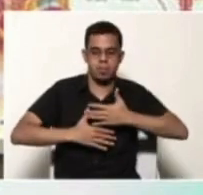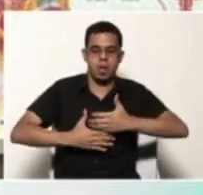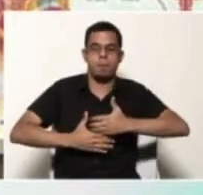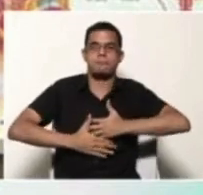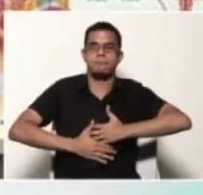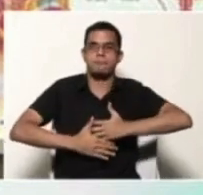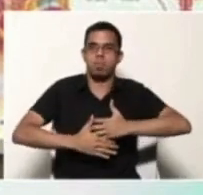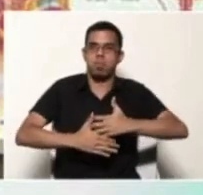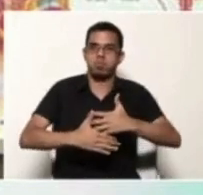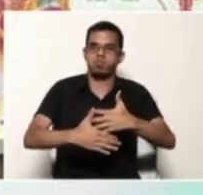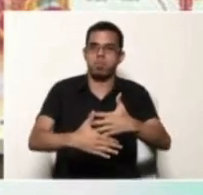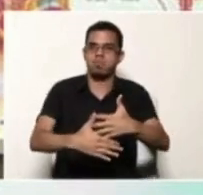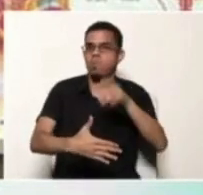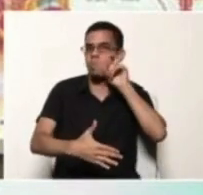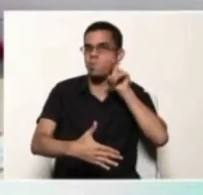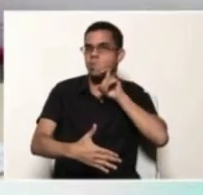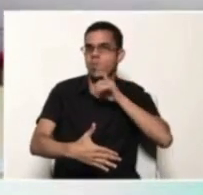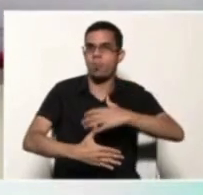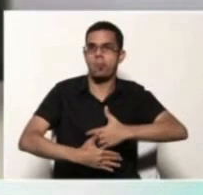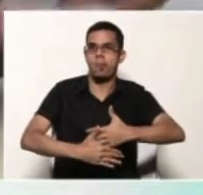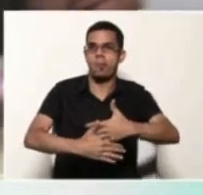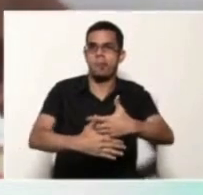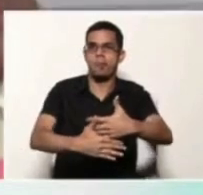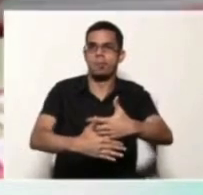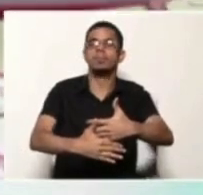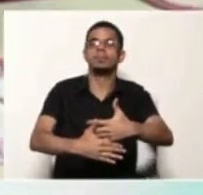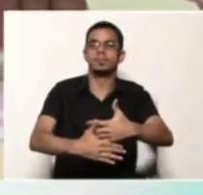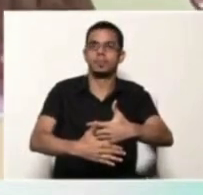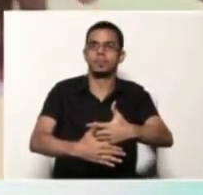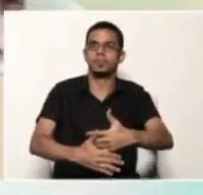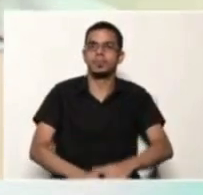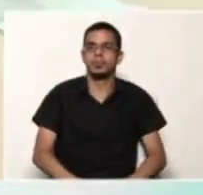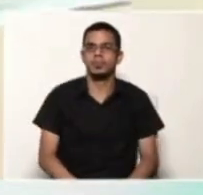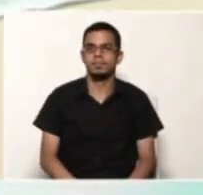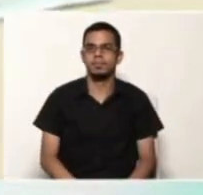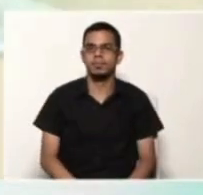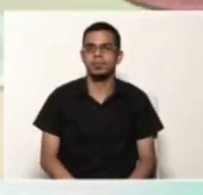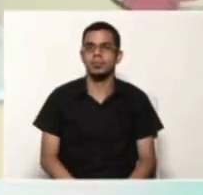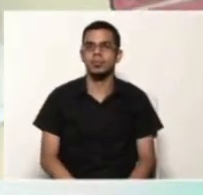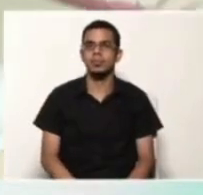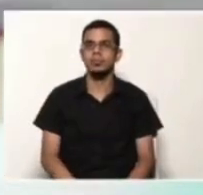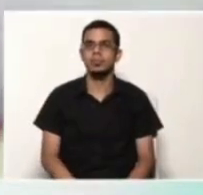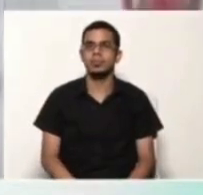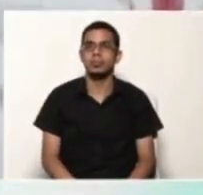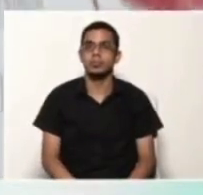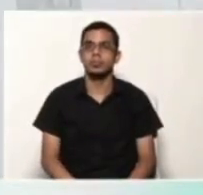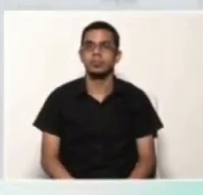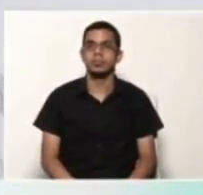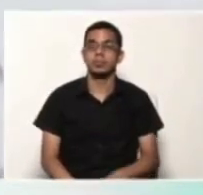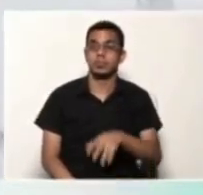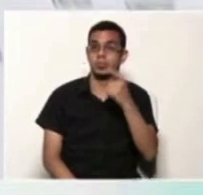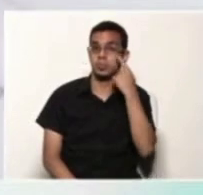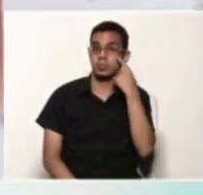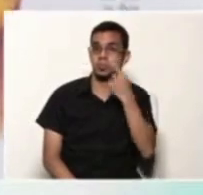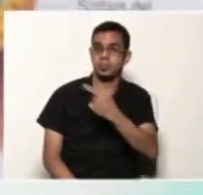ese bebé. Este es lo mismo que está aquí. ¿Qué? Aquí tenemos la vagina, que la